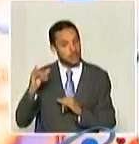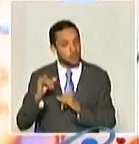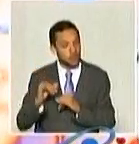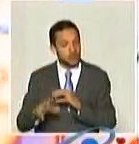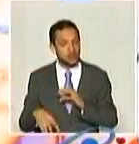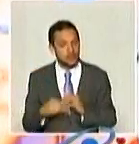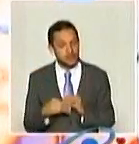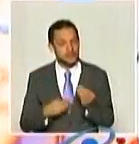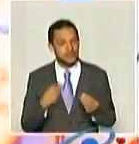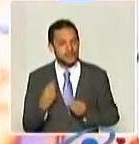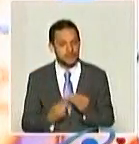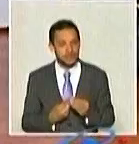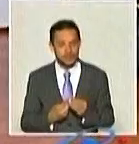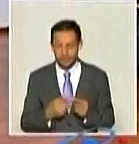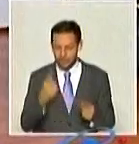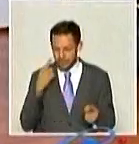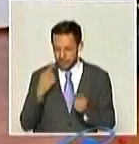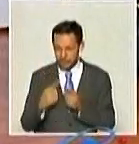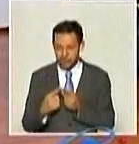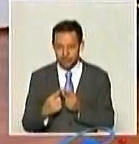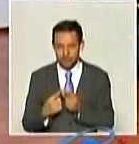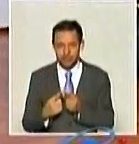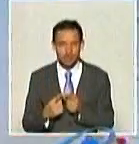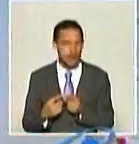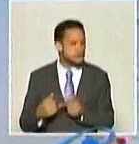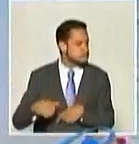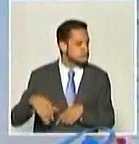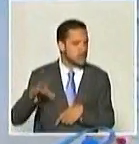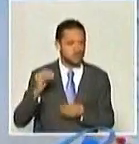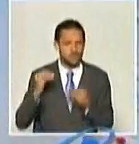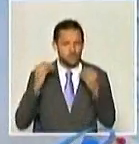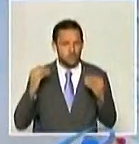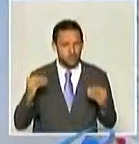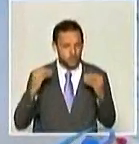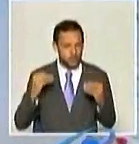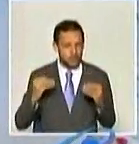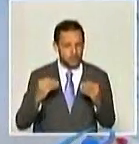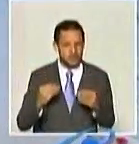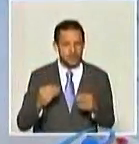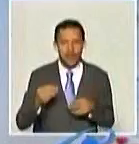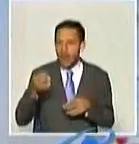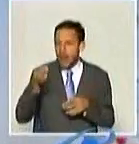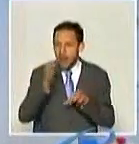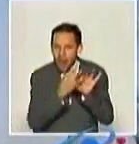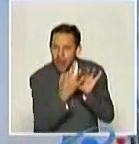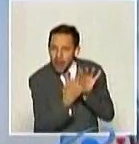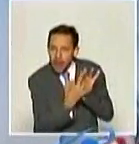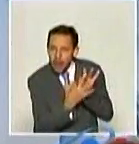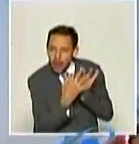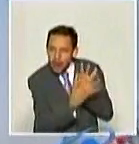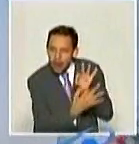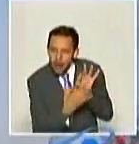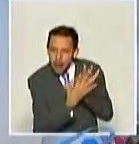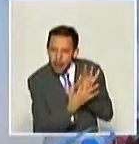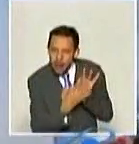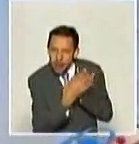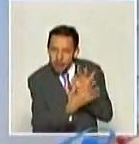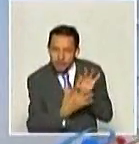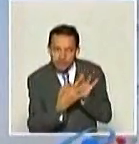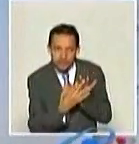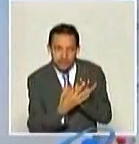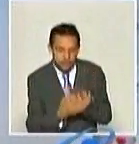que trabajar con concentraciones demasiado altas para que hagan su efecto germicida. Y muy importante, la herida tiene que